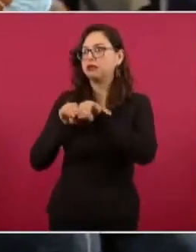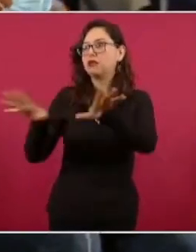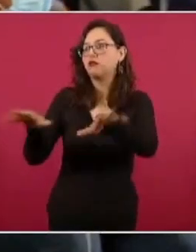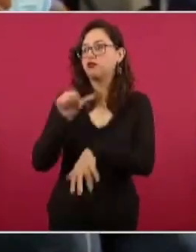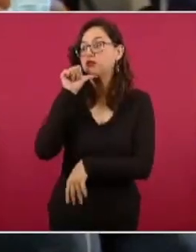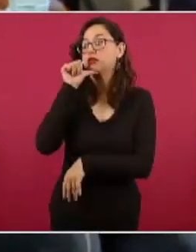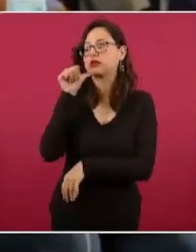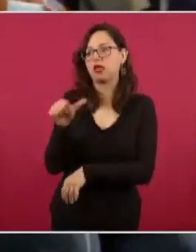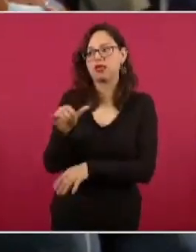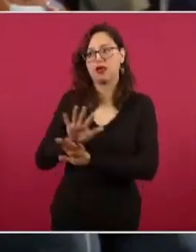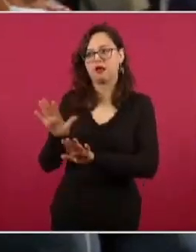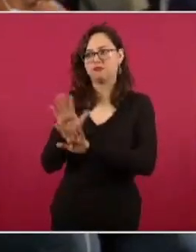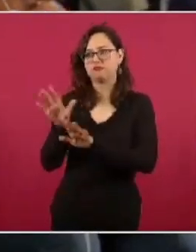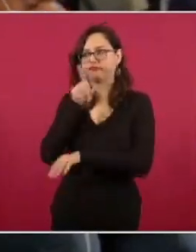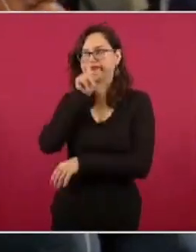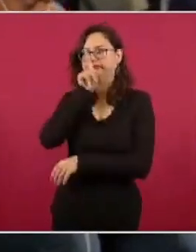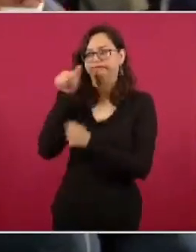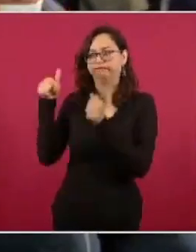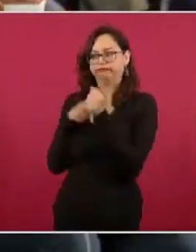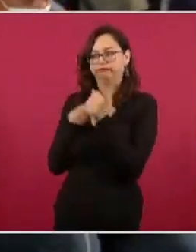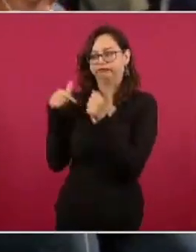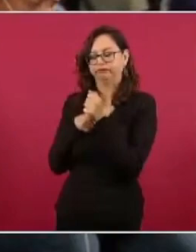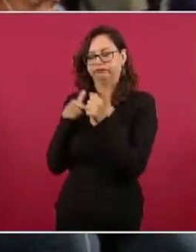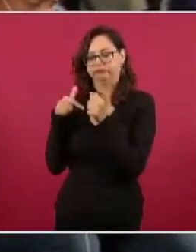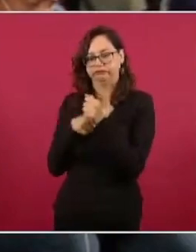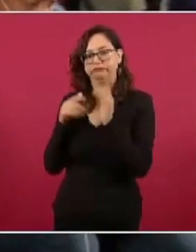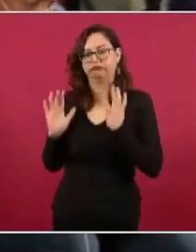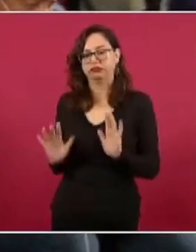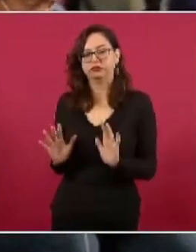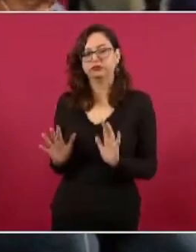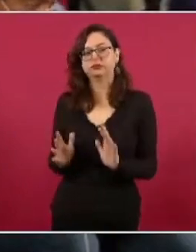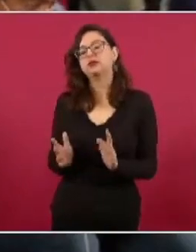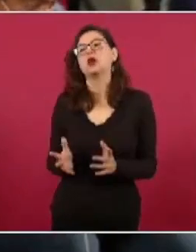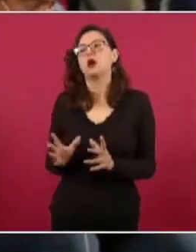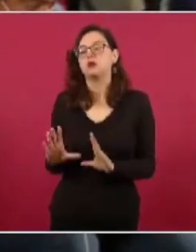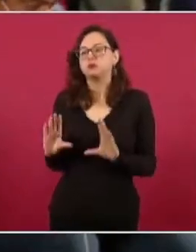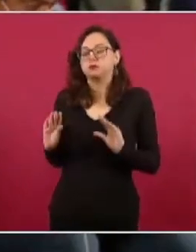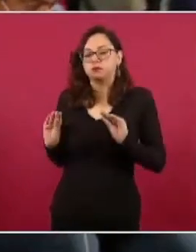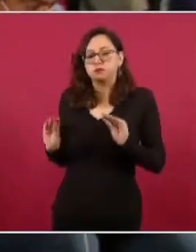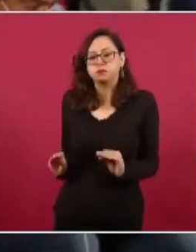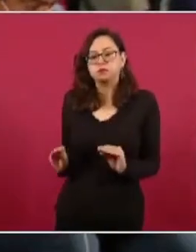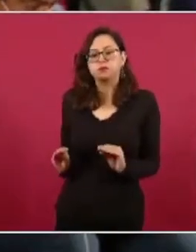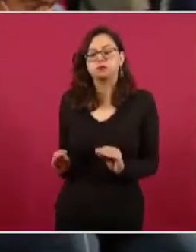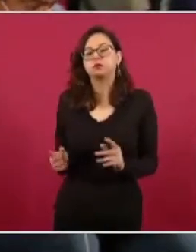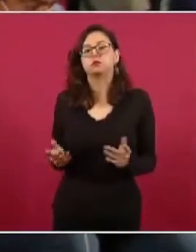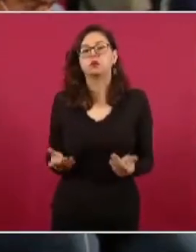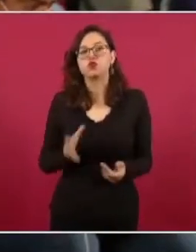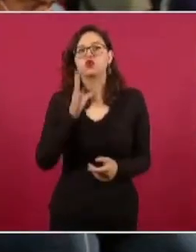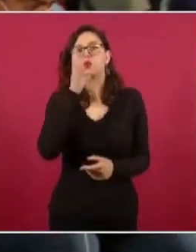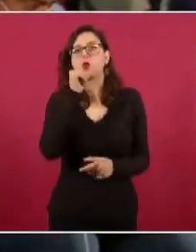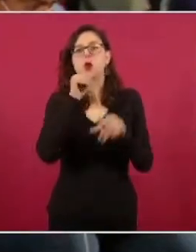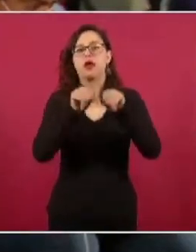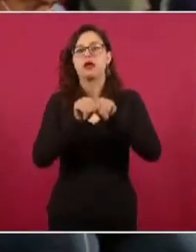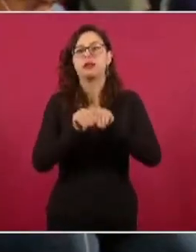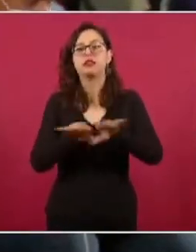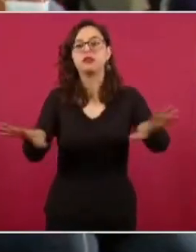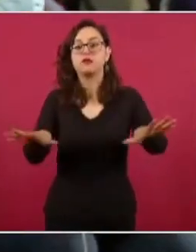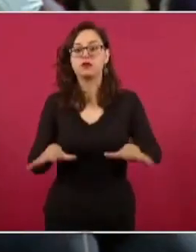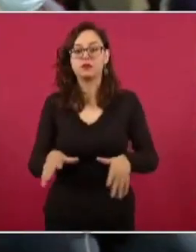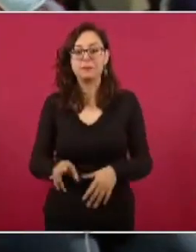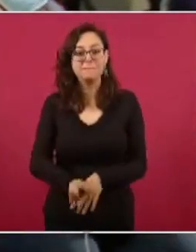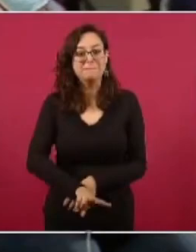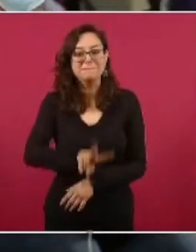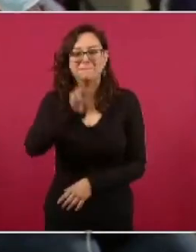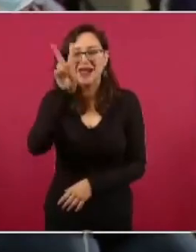no retratar lo que estaba ocurriendo en México, era un pacto de silencio, era un pacto de censura en el cual no se hablaba de la